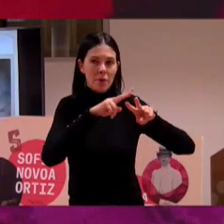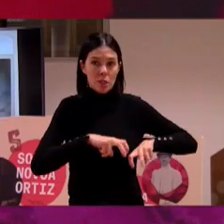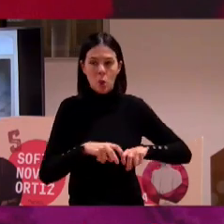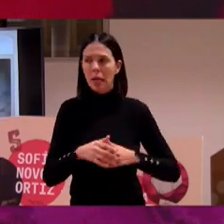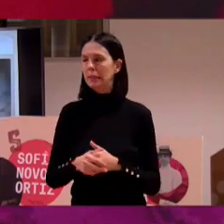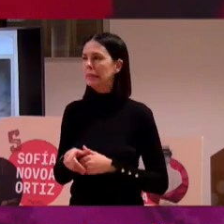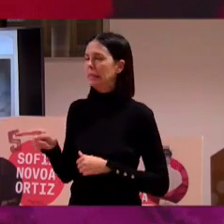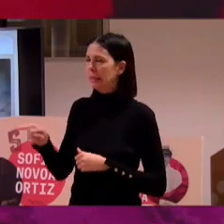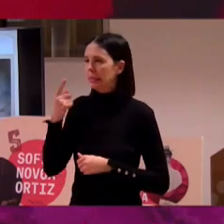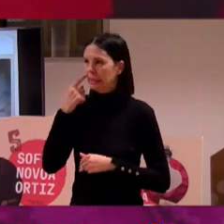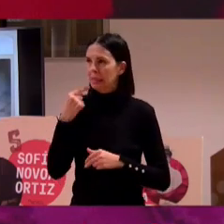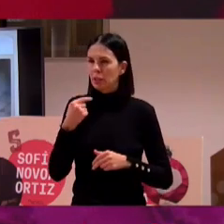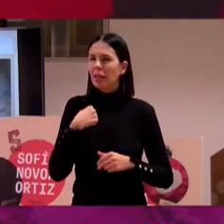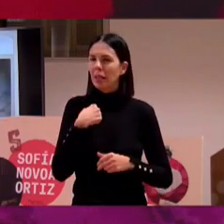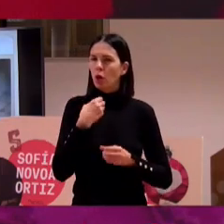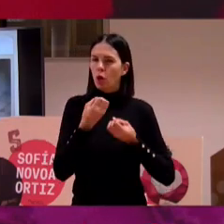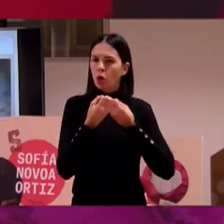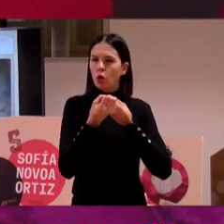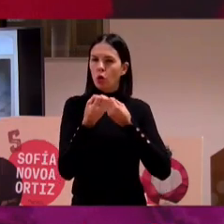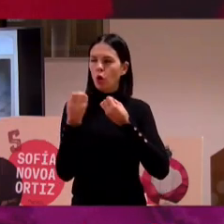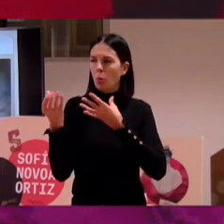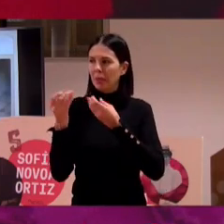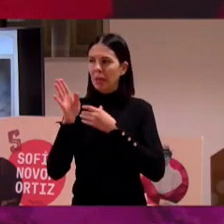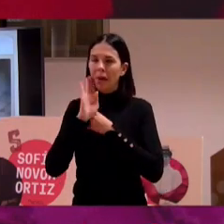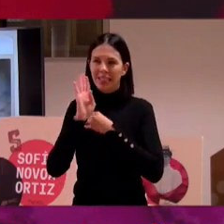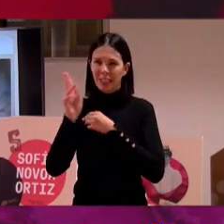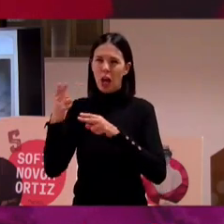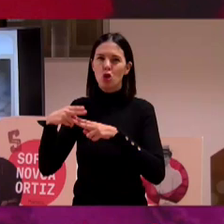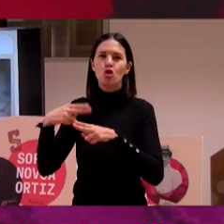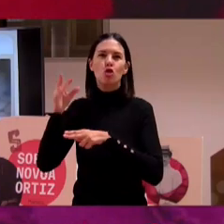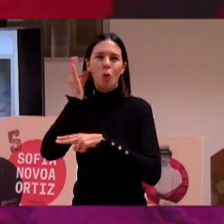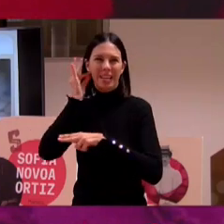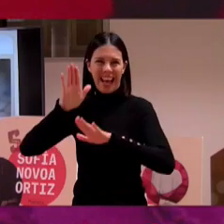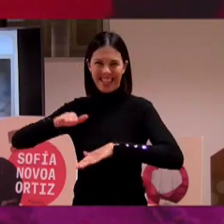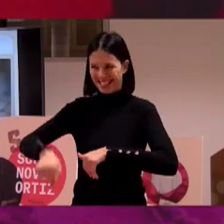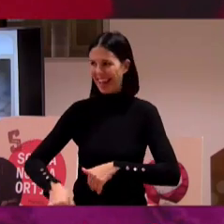oportunidade. É dicir, antes o comentaba coa sobrinha que está aquí.